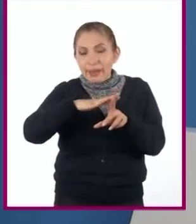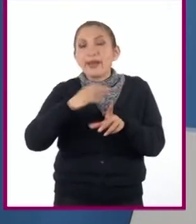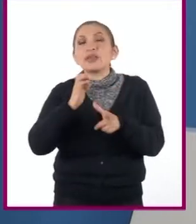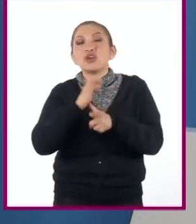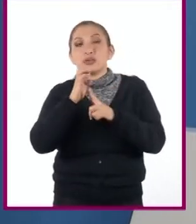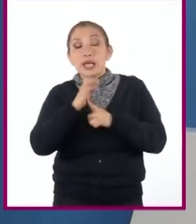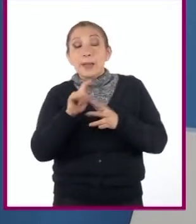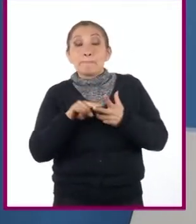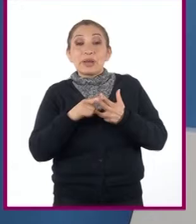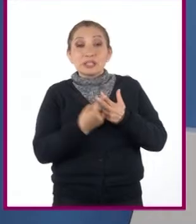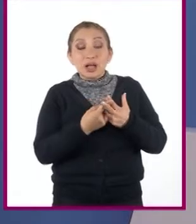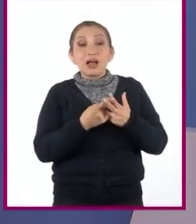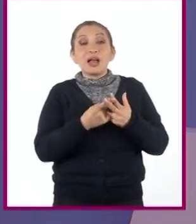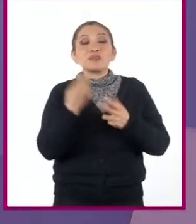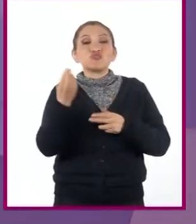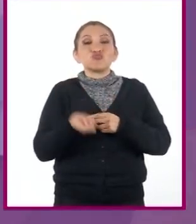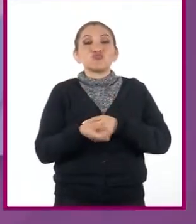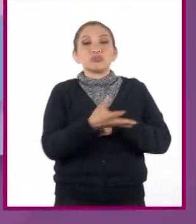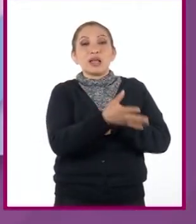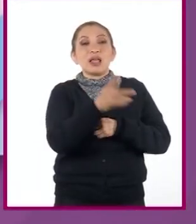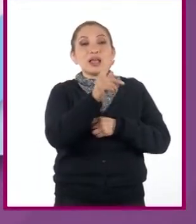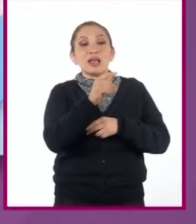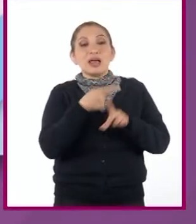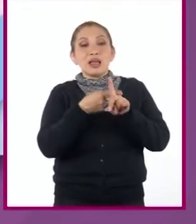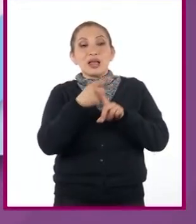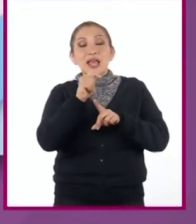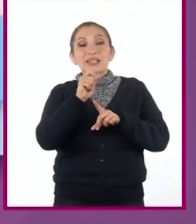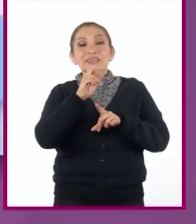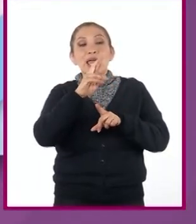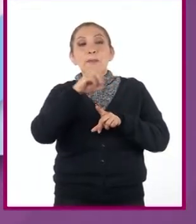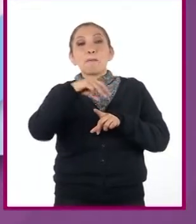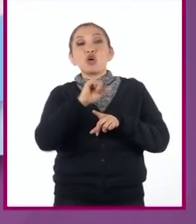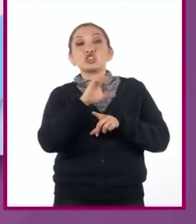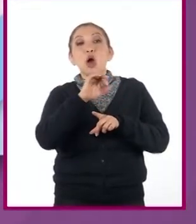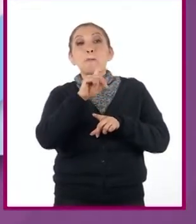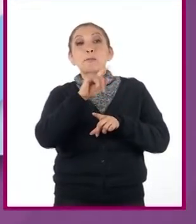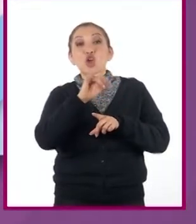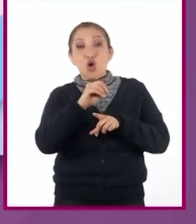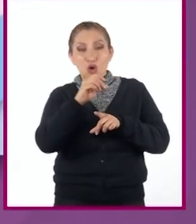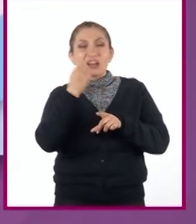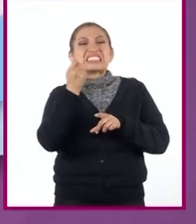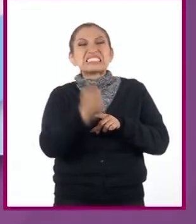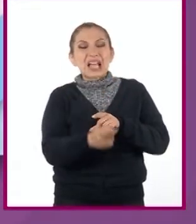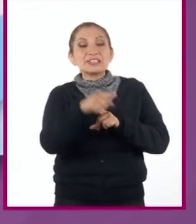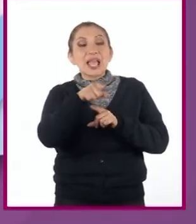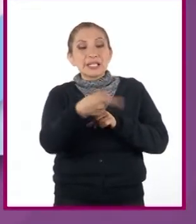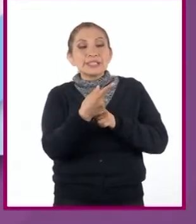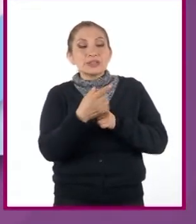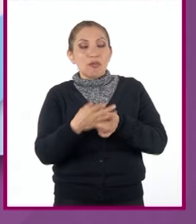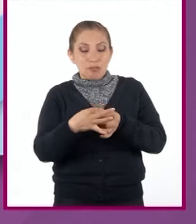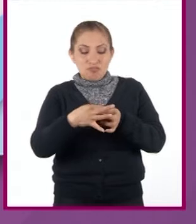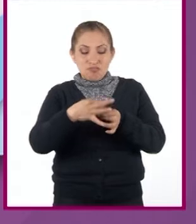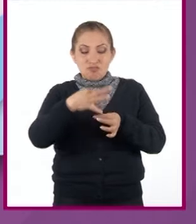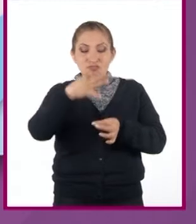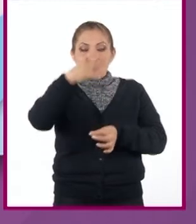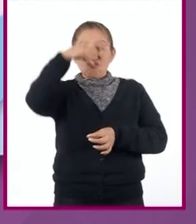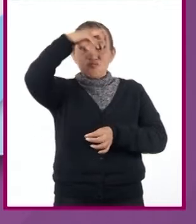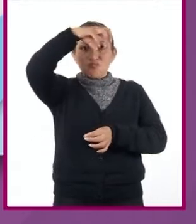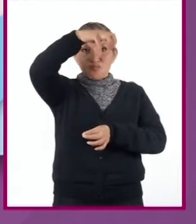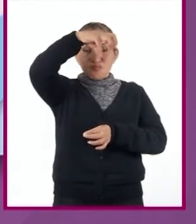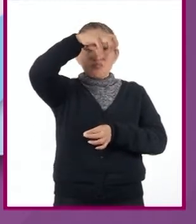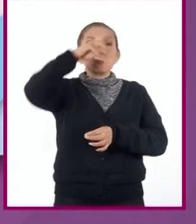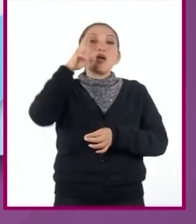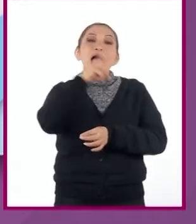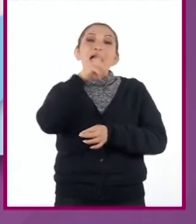fue como nació el denominado termoscopio de Galileo. El termoscopio consistía en una esfera de vidrio con